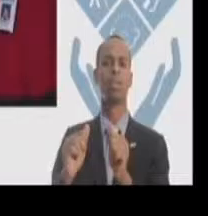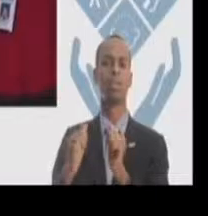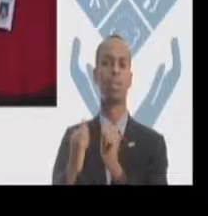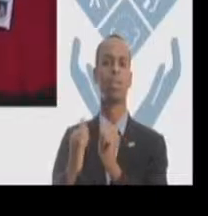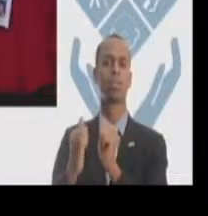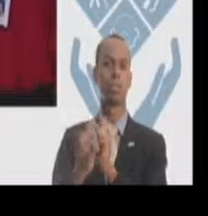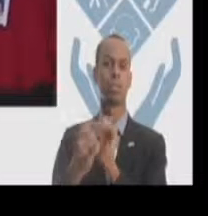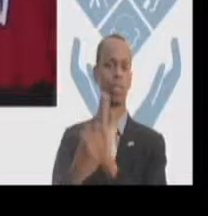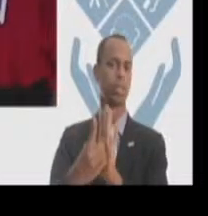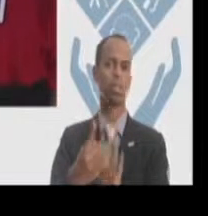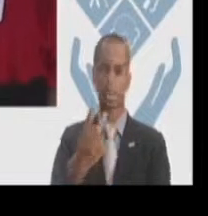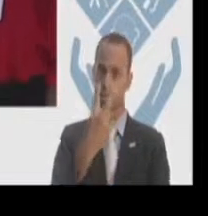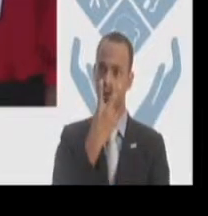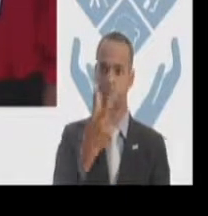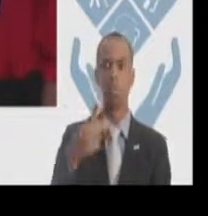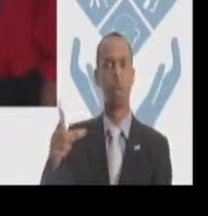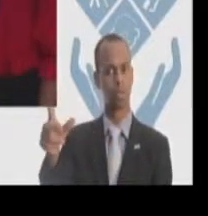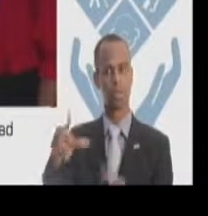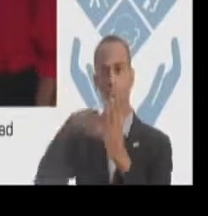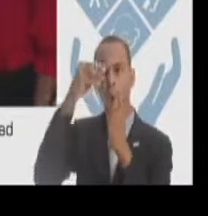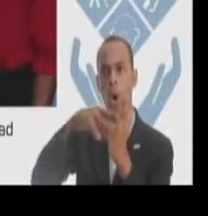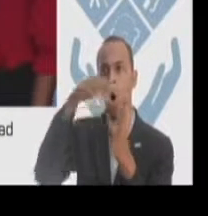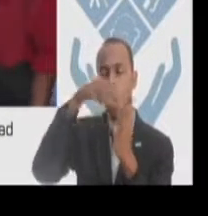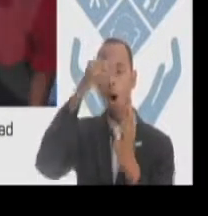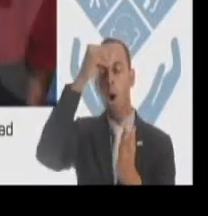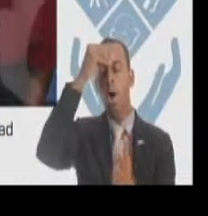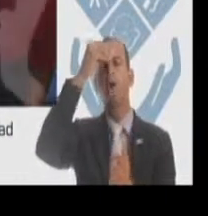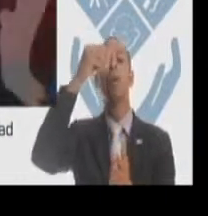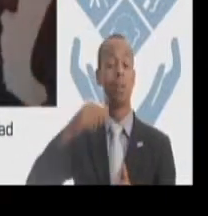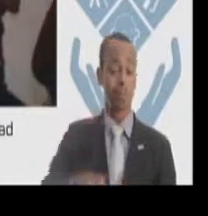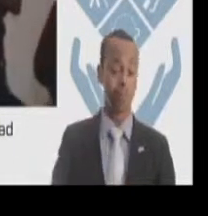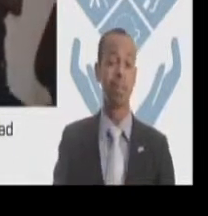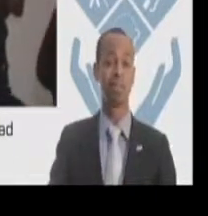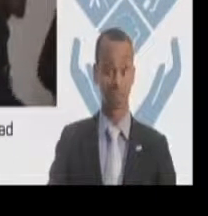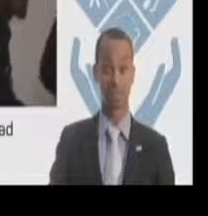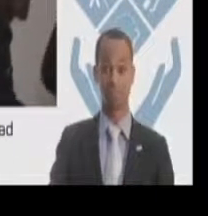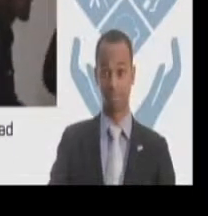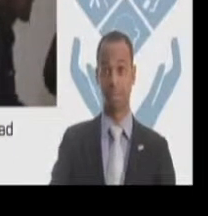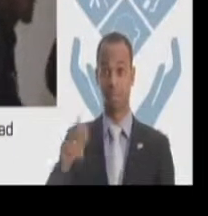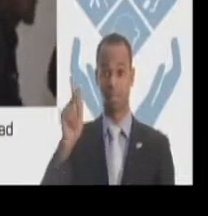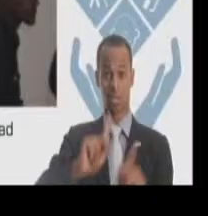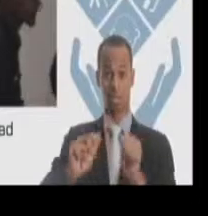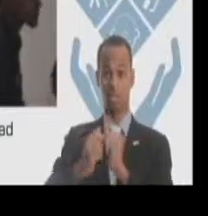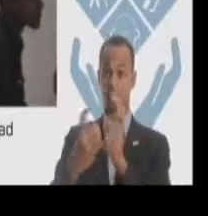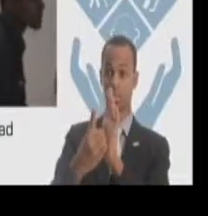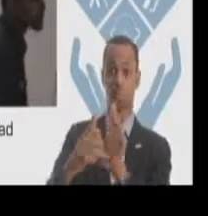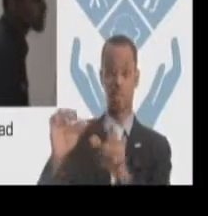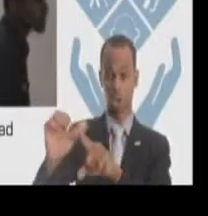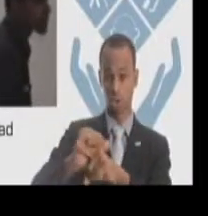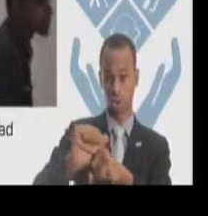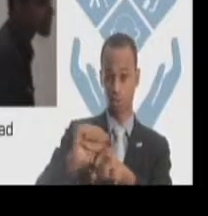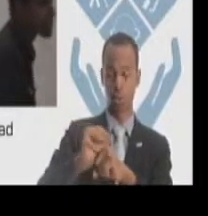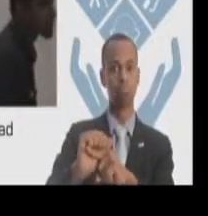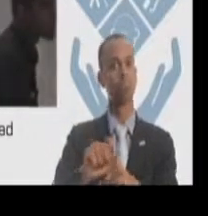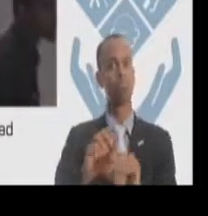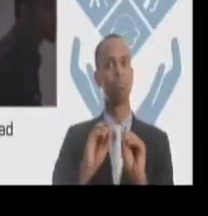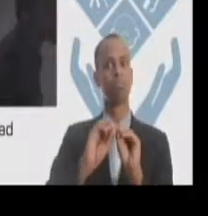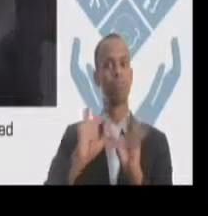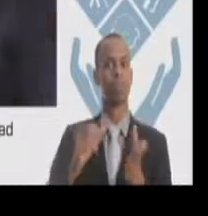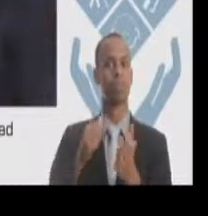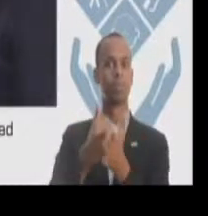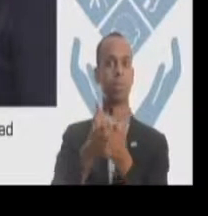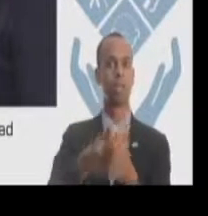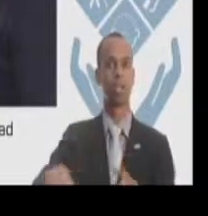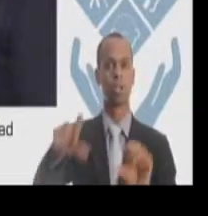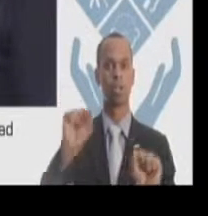desarrollo para el país y es un desarrollo inclusivo, porque es un desarrollo que se hace respetando los derechos de las personas con discapacidad.